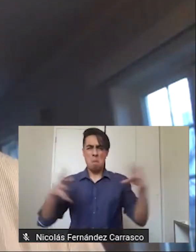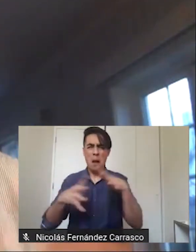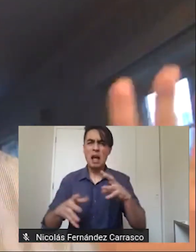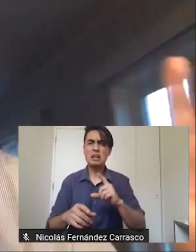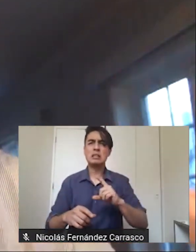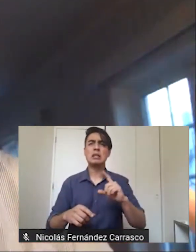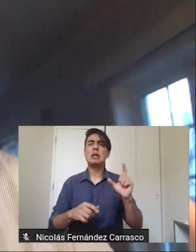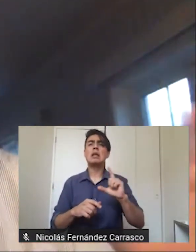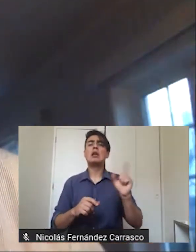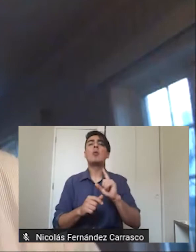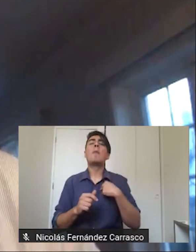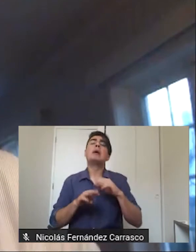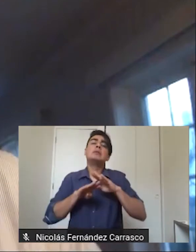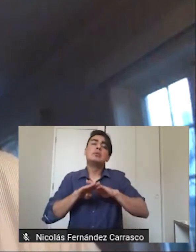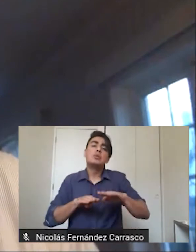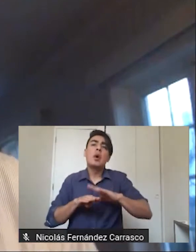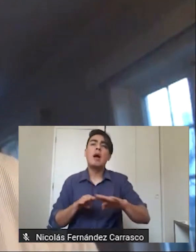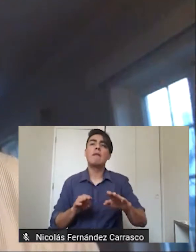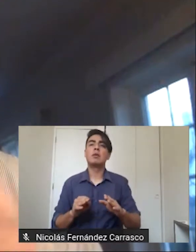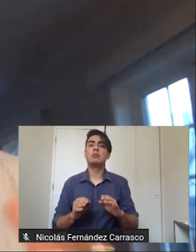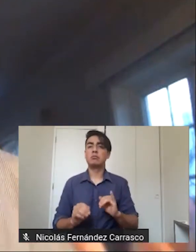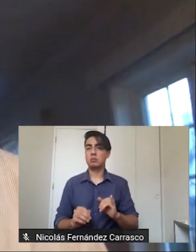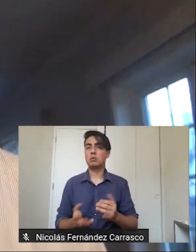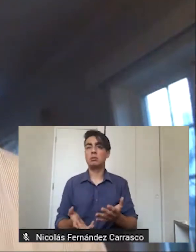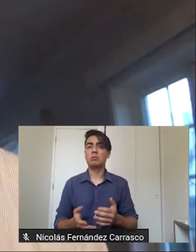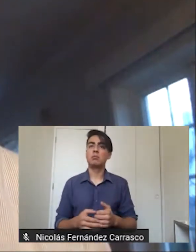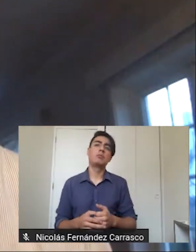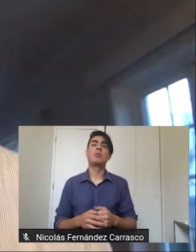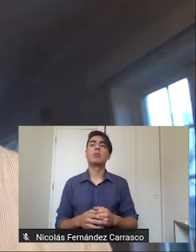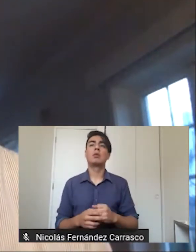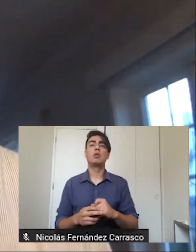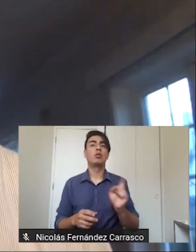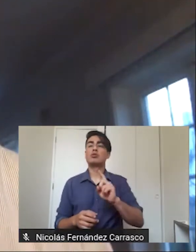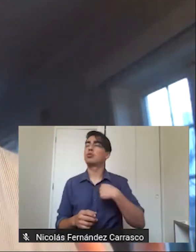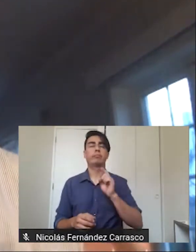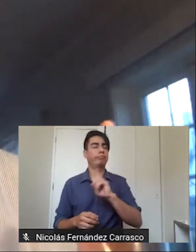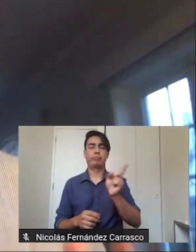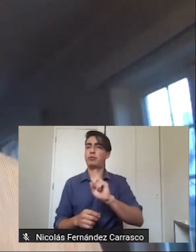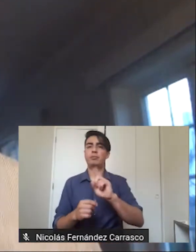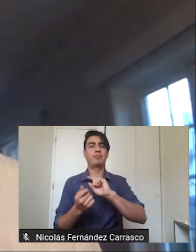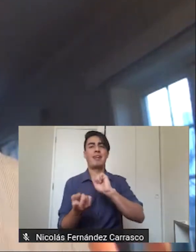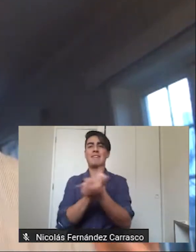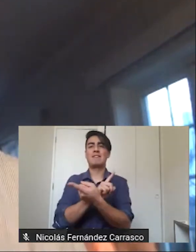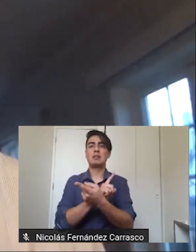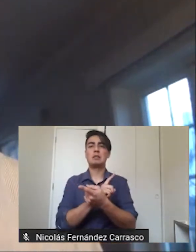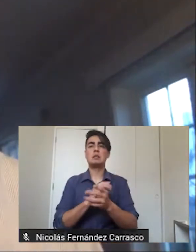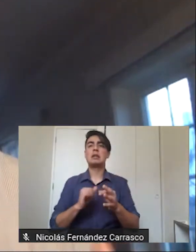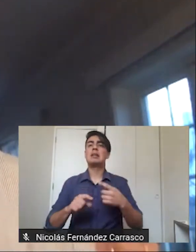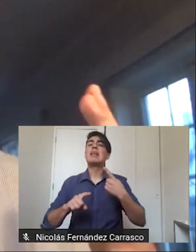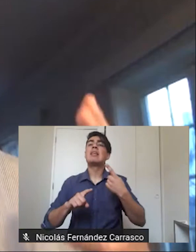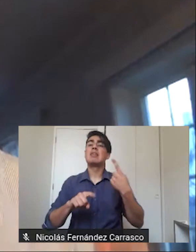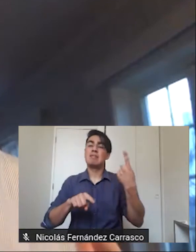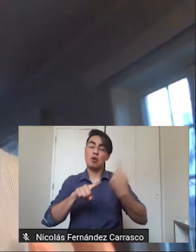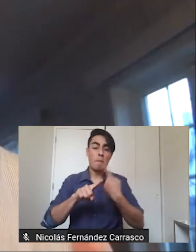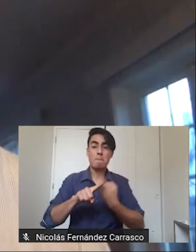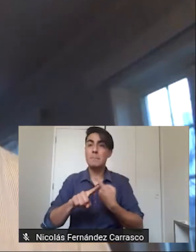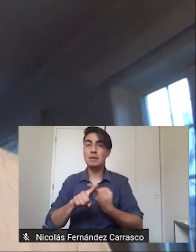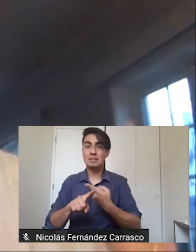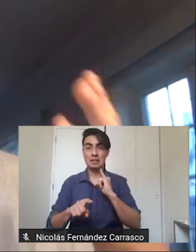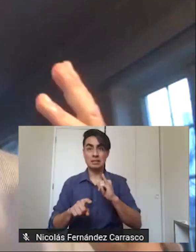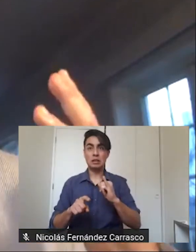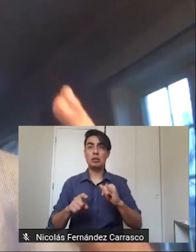dialogar, dice usualmente la gente. Nosotros decimos lo contrario. El diálogo es el espacio donde uno puede